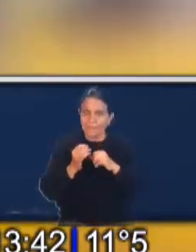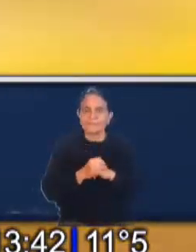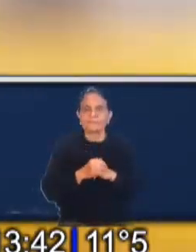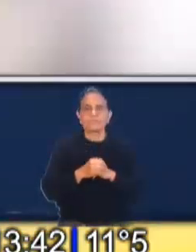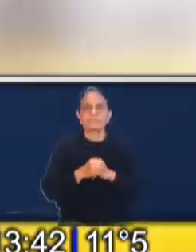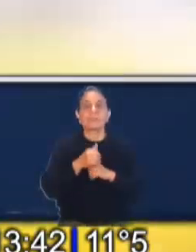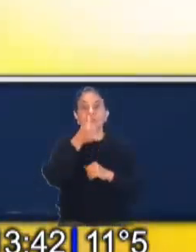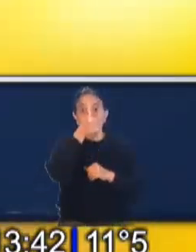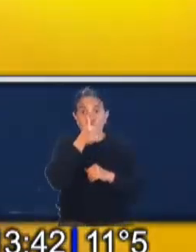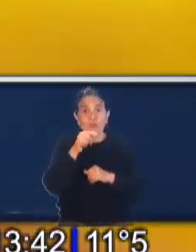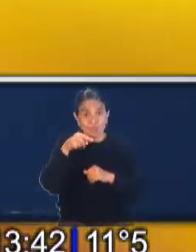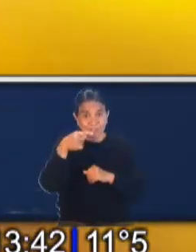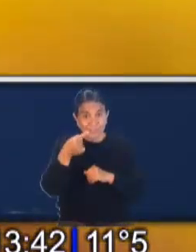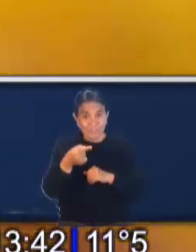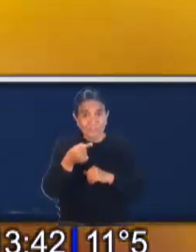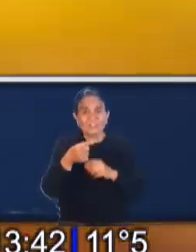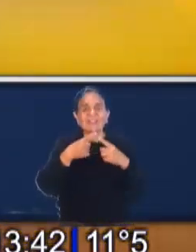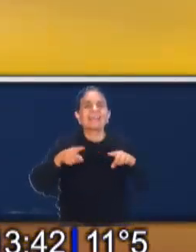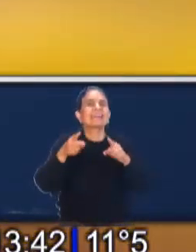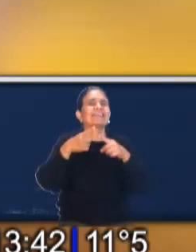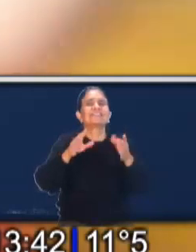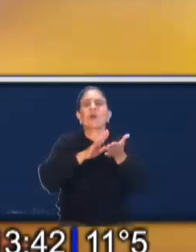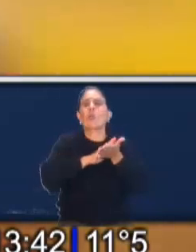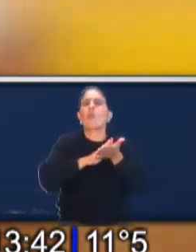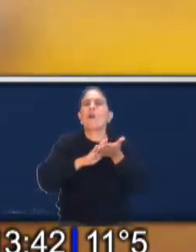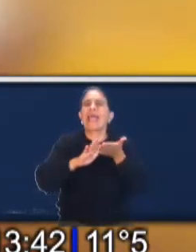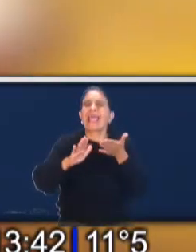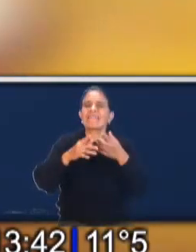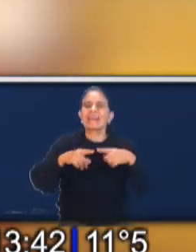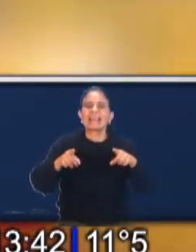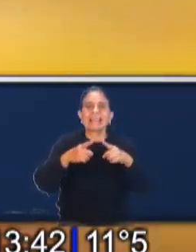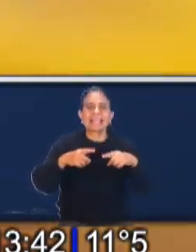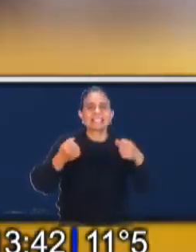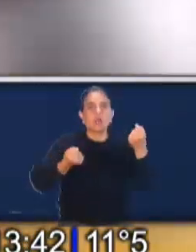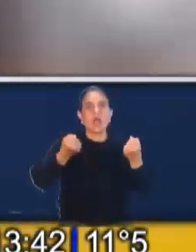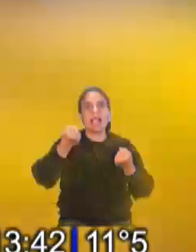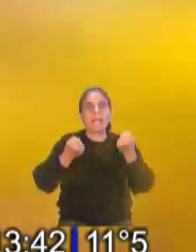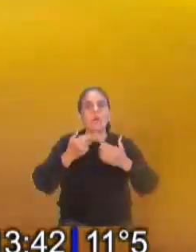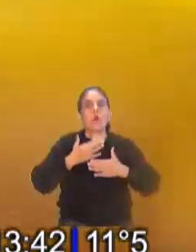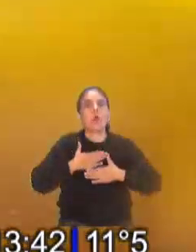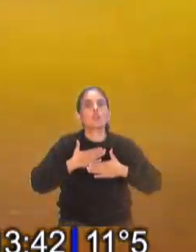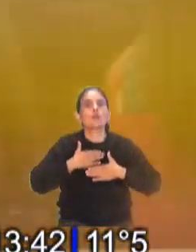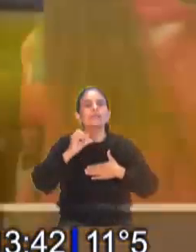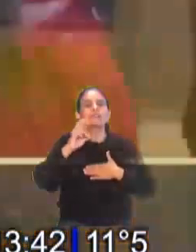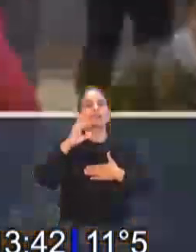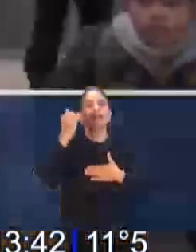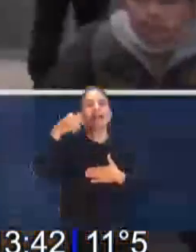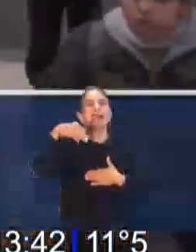ese domingo estrenamos una canción nueva, la canción de nuestro camión, el Ramón.